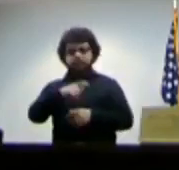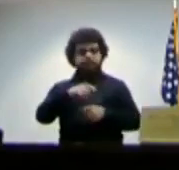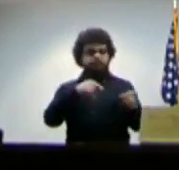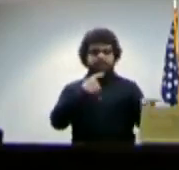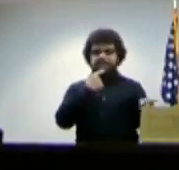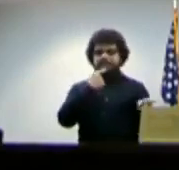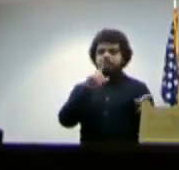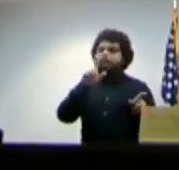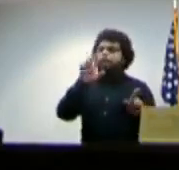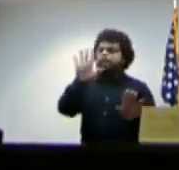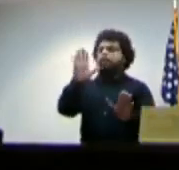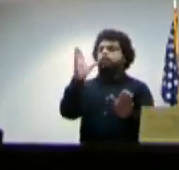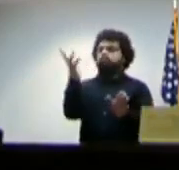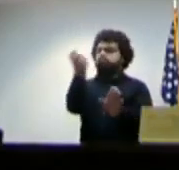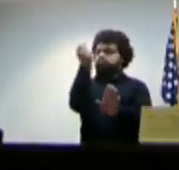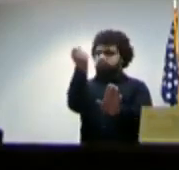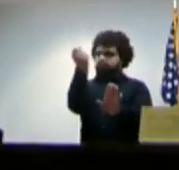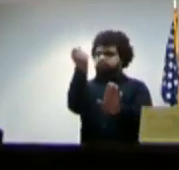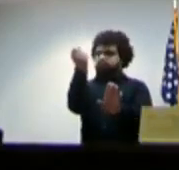vamos a parar el caballo ahí.